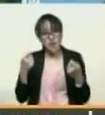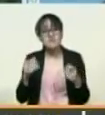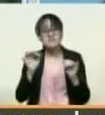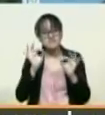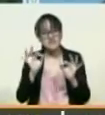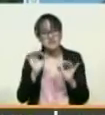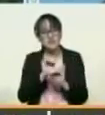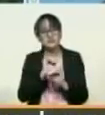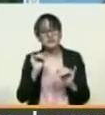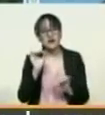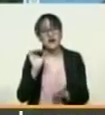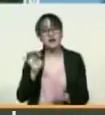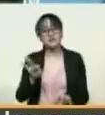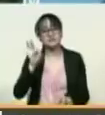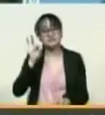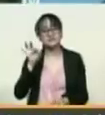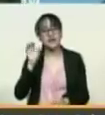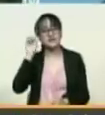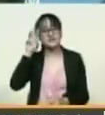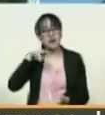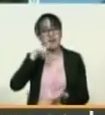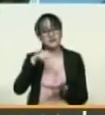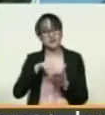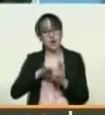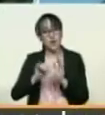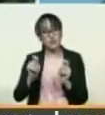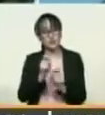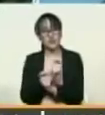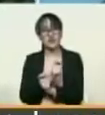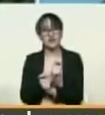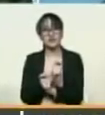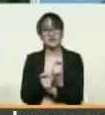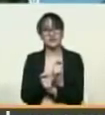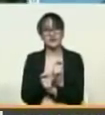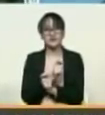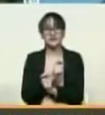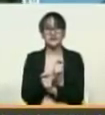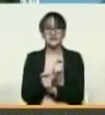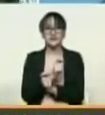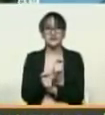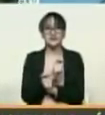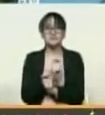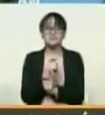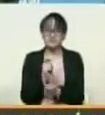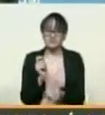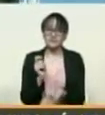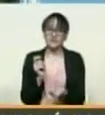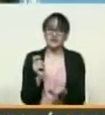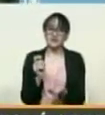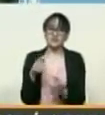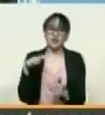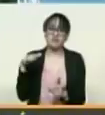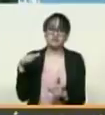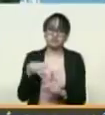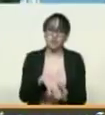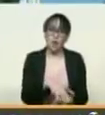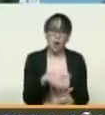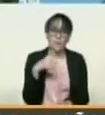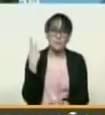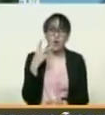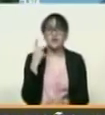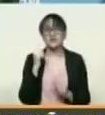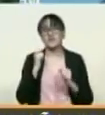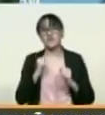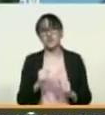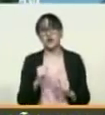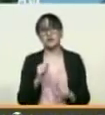de la elección de la Asamblea Nacional Constituyente. Vino con este baño de pueblo una derrota política muy, muy fuerte